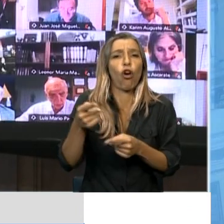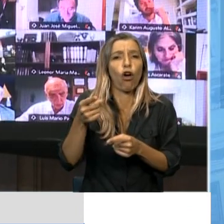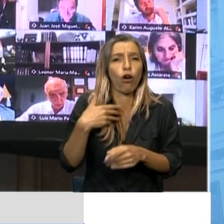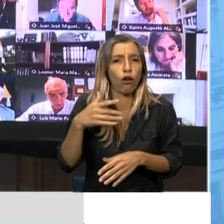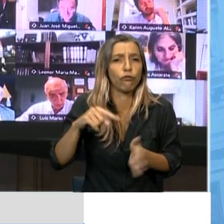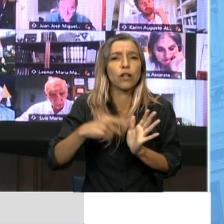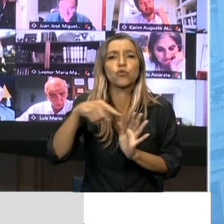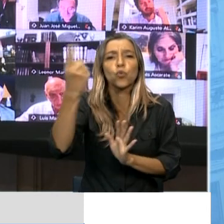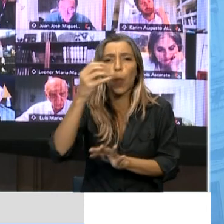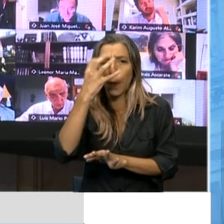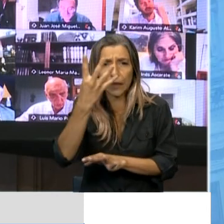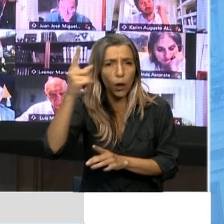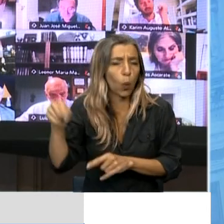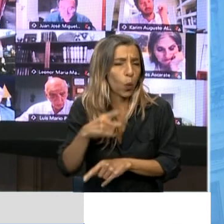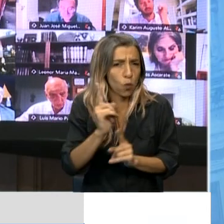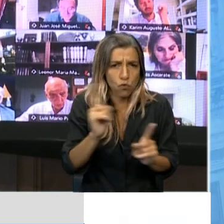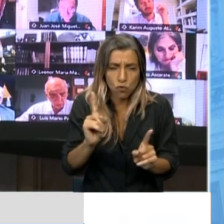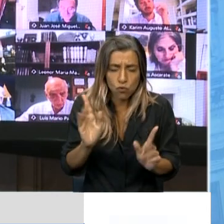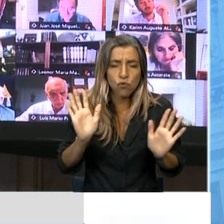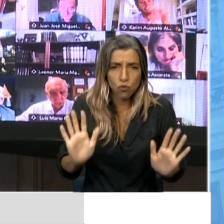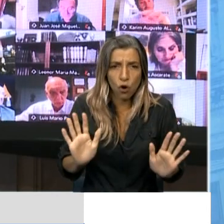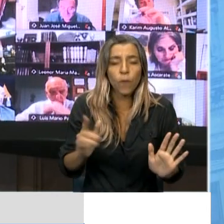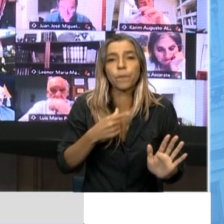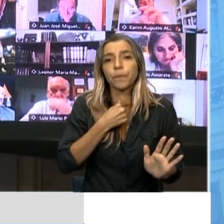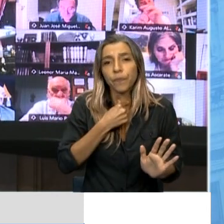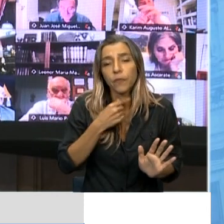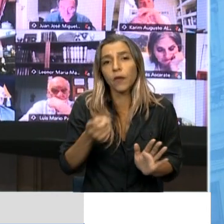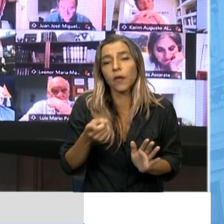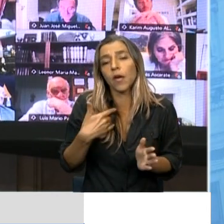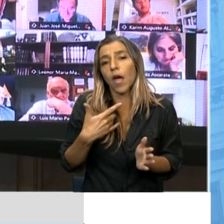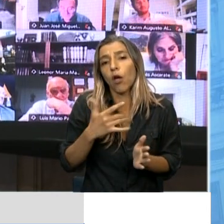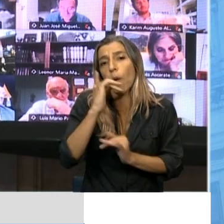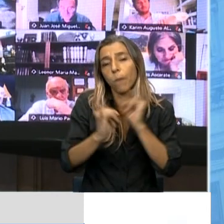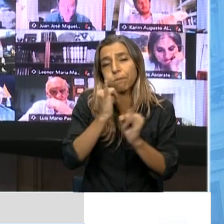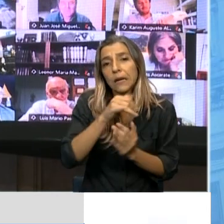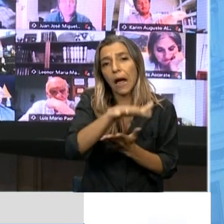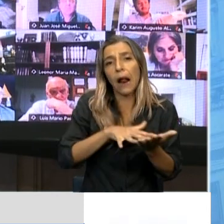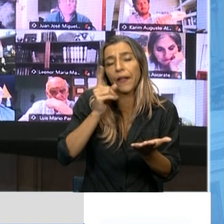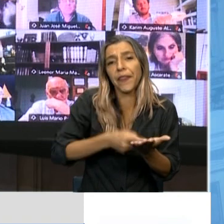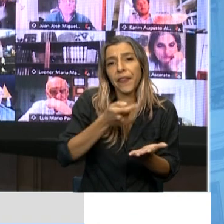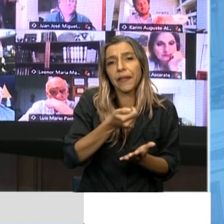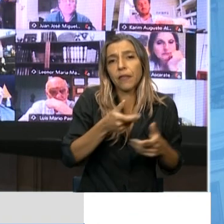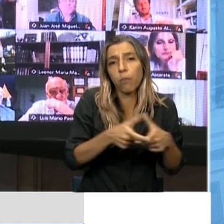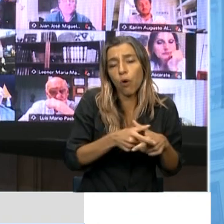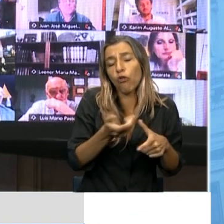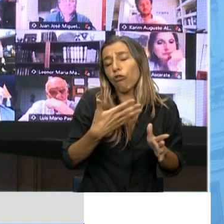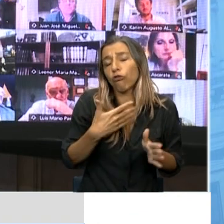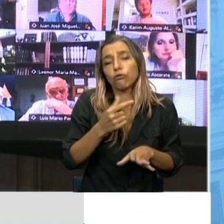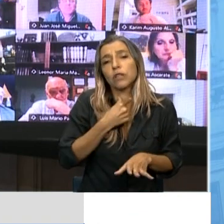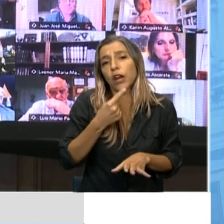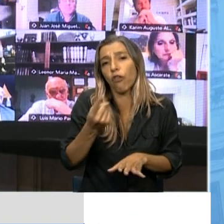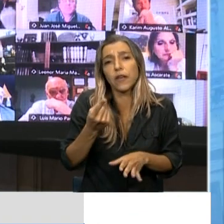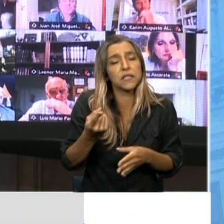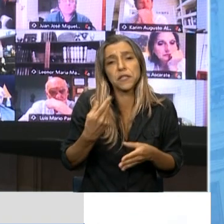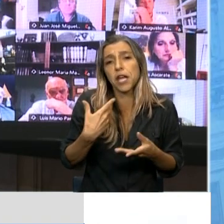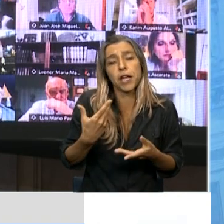Con lo cual, quiero, autor de ese dictamen de minoría, expresar que dejo en libertad a